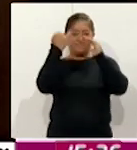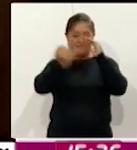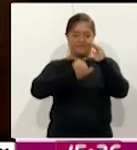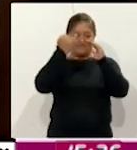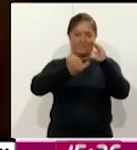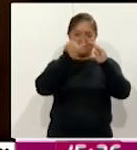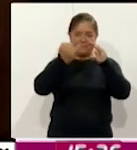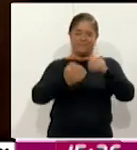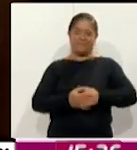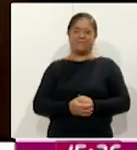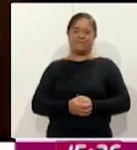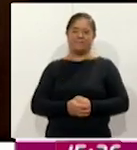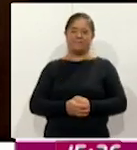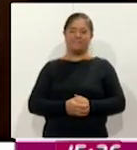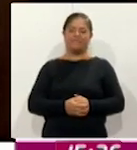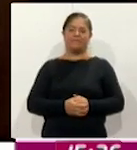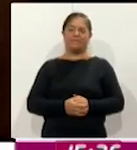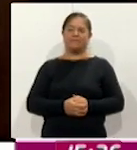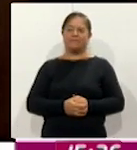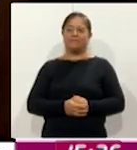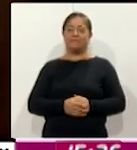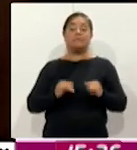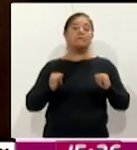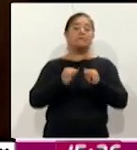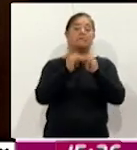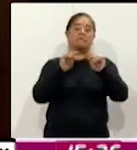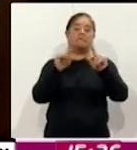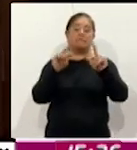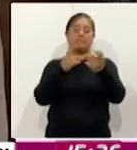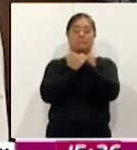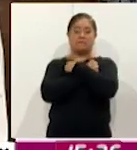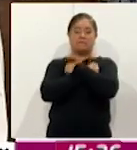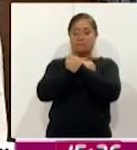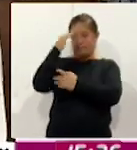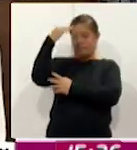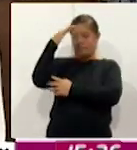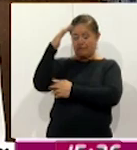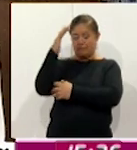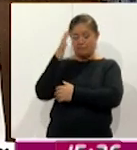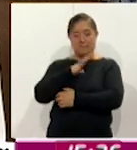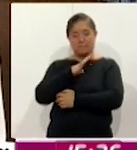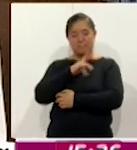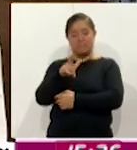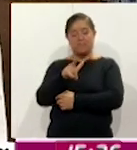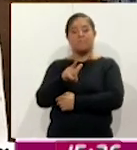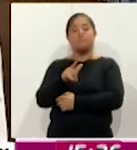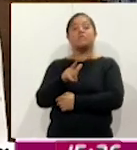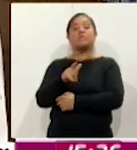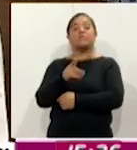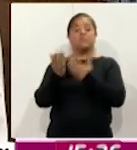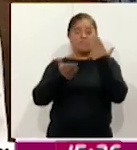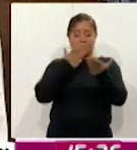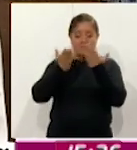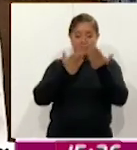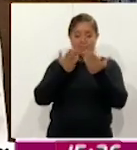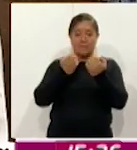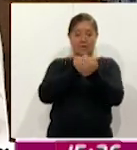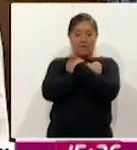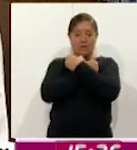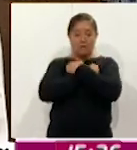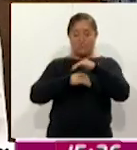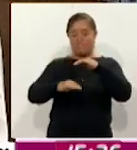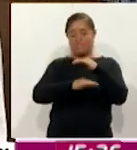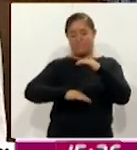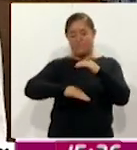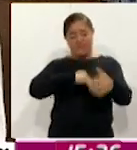Instituto Tlaxcalteca para la Educación de los Adultos ofrece educación básica de primaria y secundaria para personas de 15 años